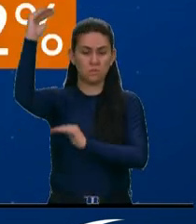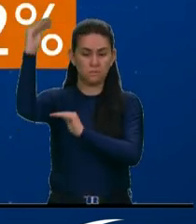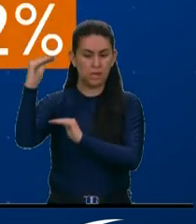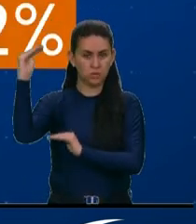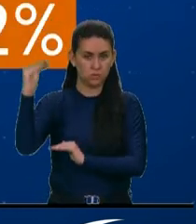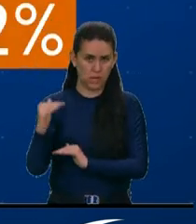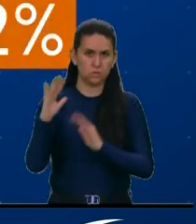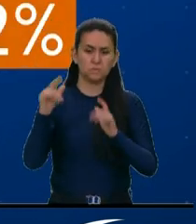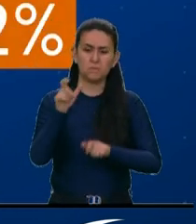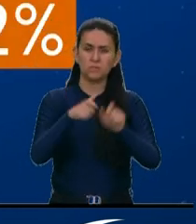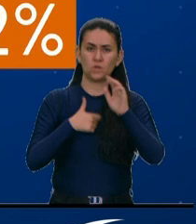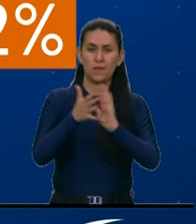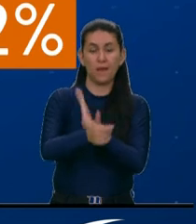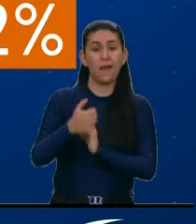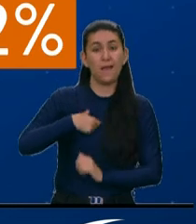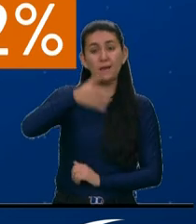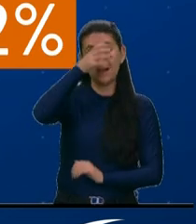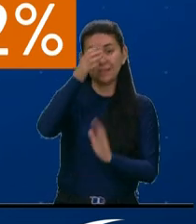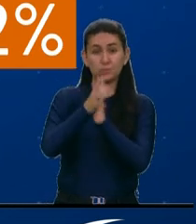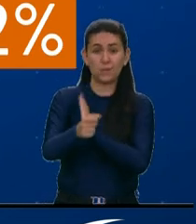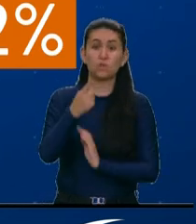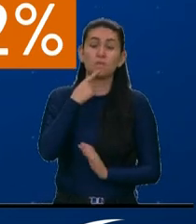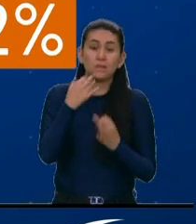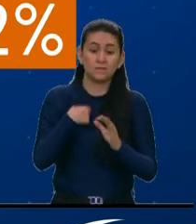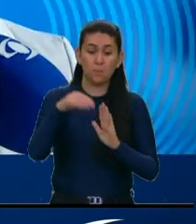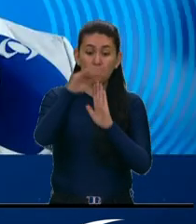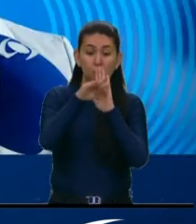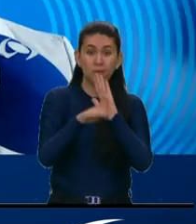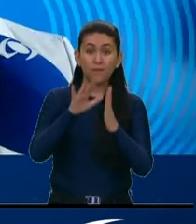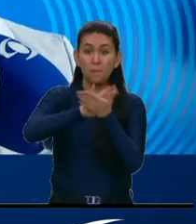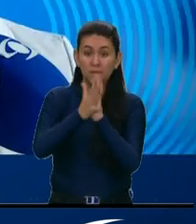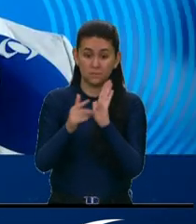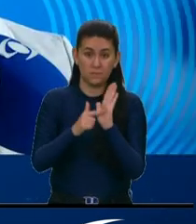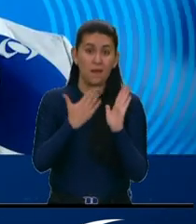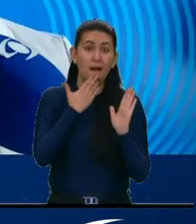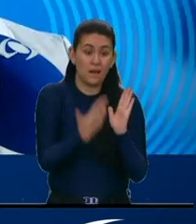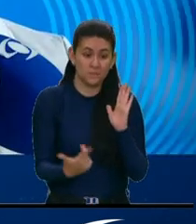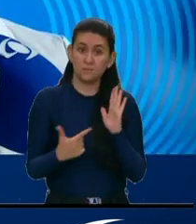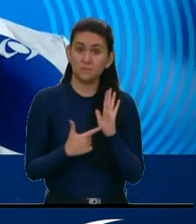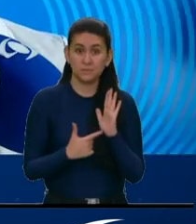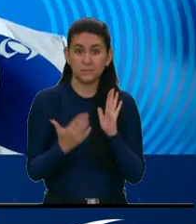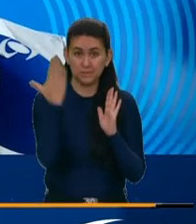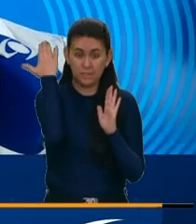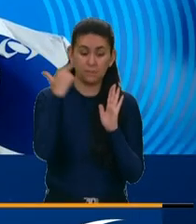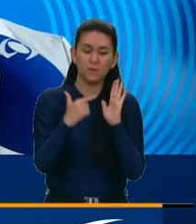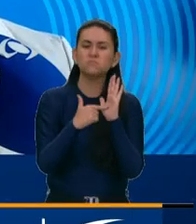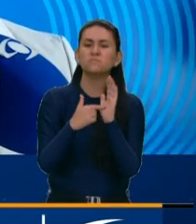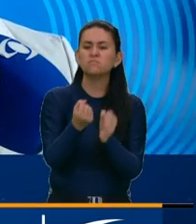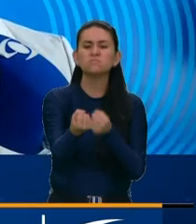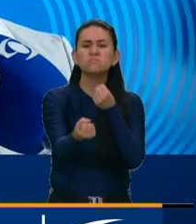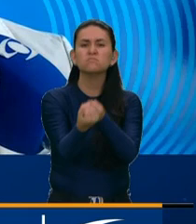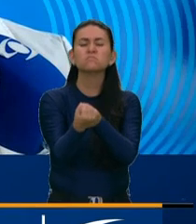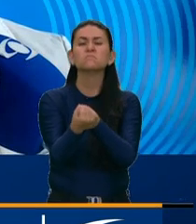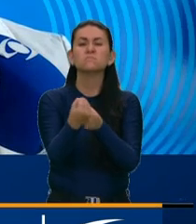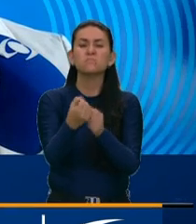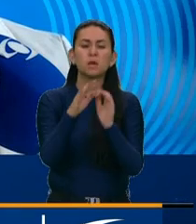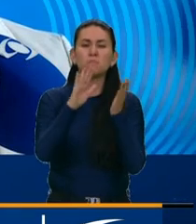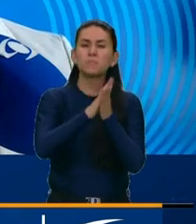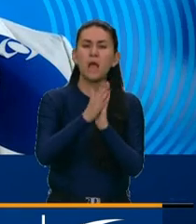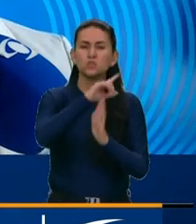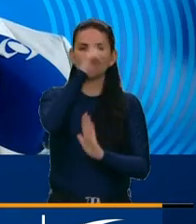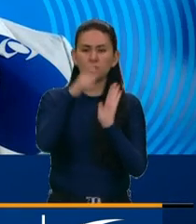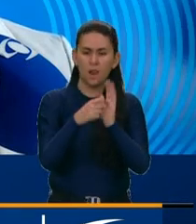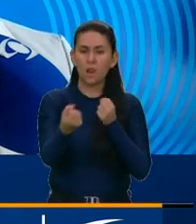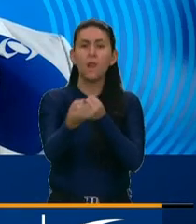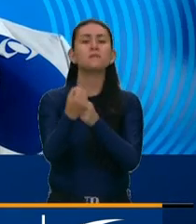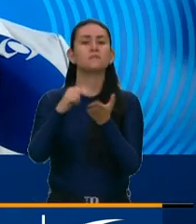que, según expertos, es el resultado de la política de la paz total. Efectivamente, la paz total ha contribuido a la reducción de varios de esos